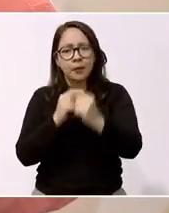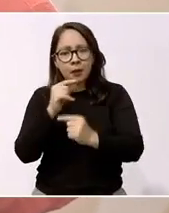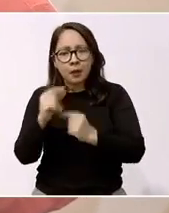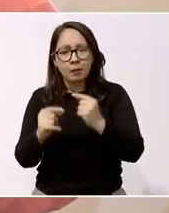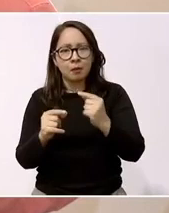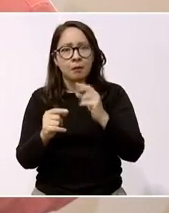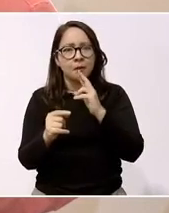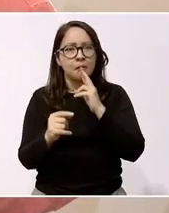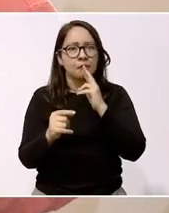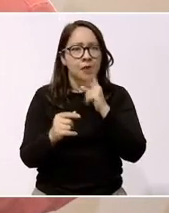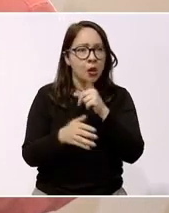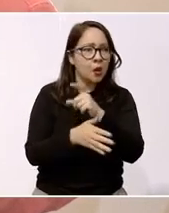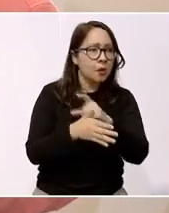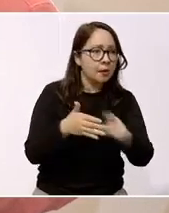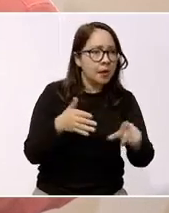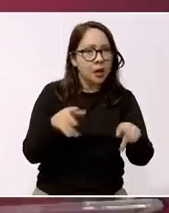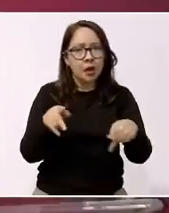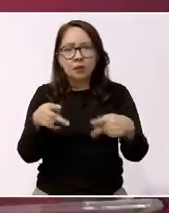oferta,